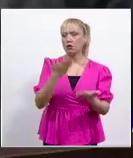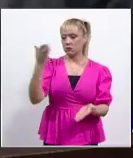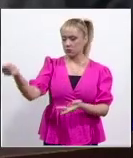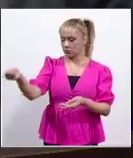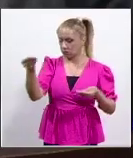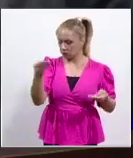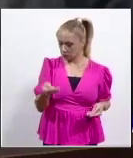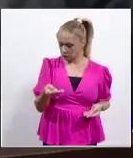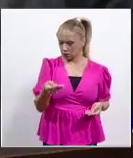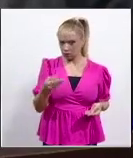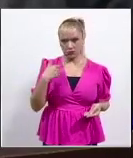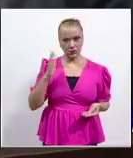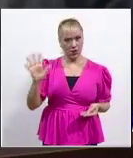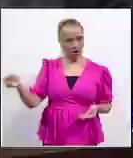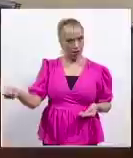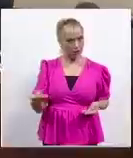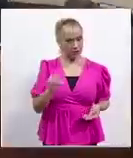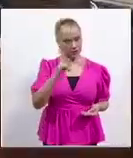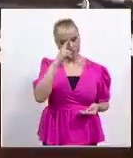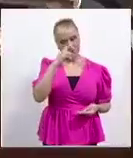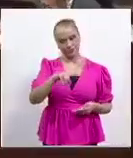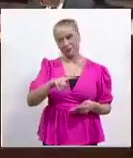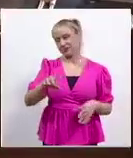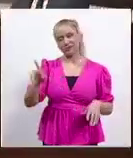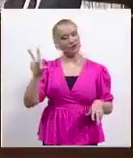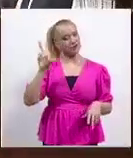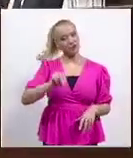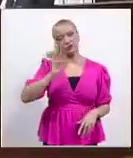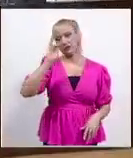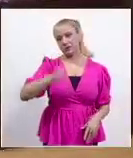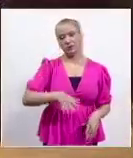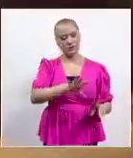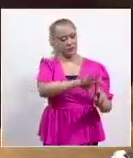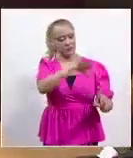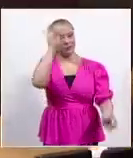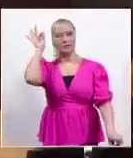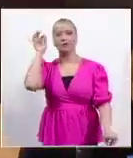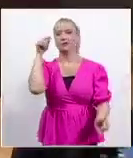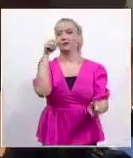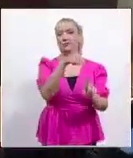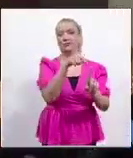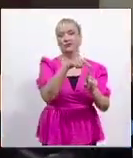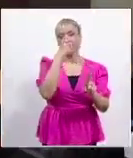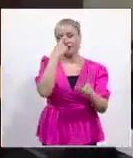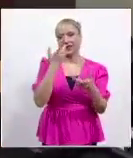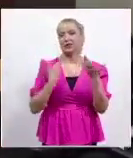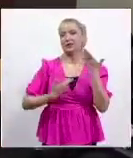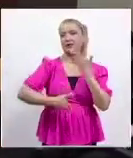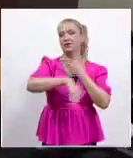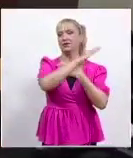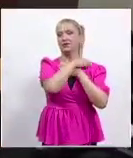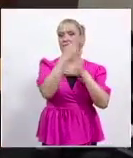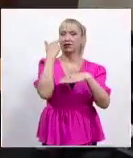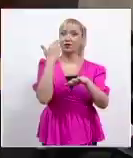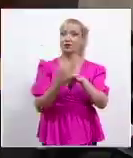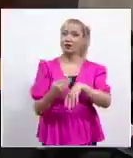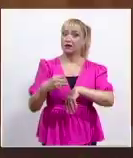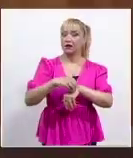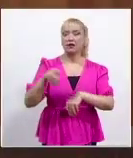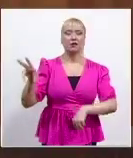la nulidad y posterior reposición del proceso interno de elección del coordinador de la defensa de la Cuarta